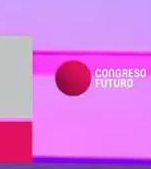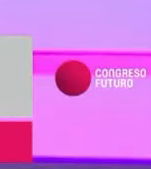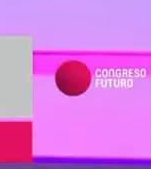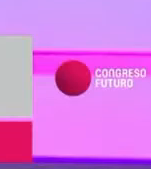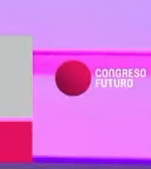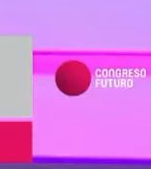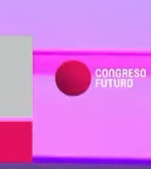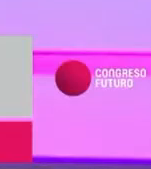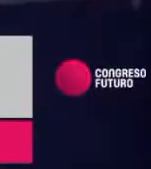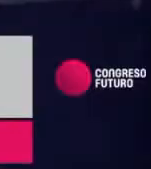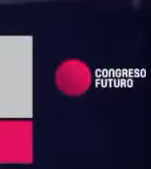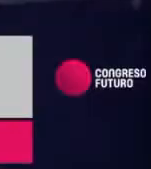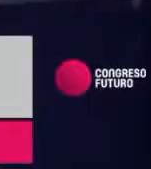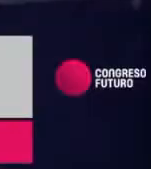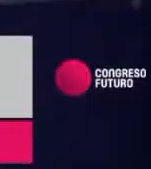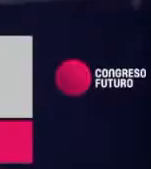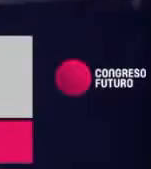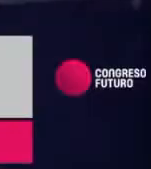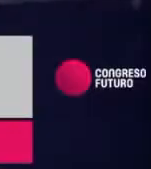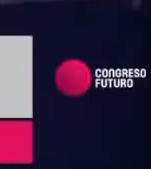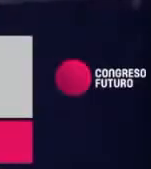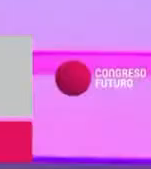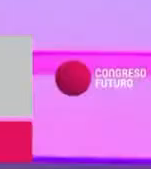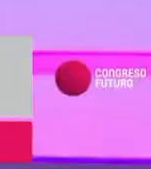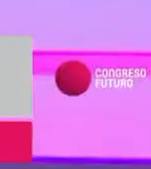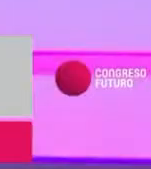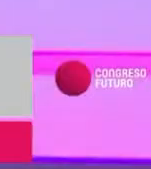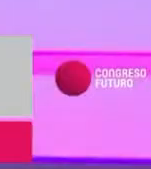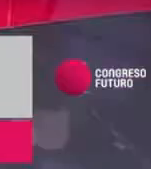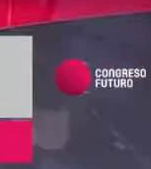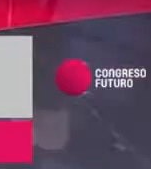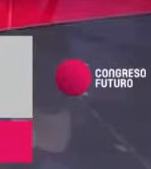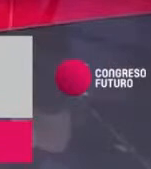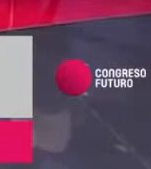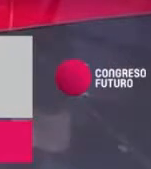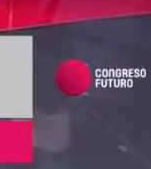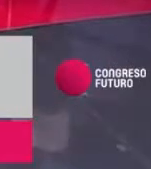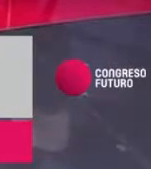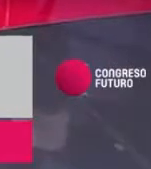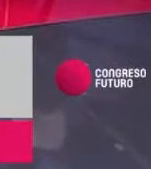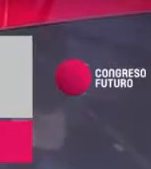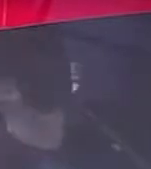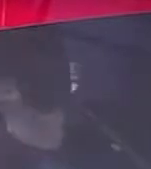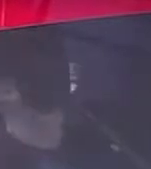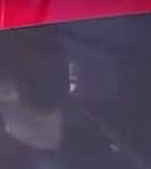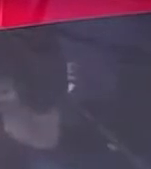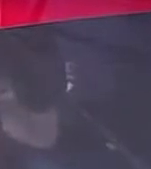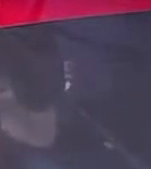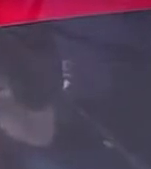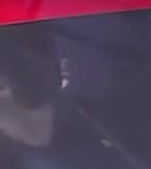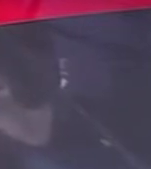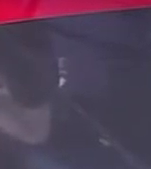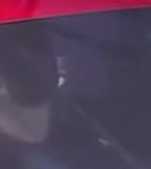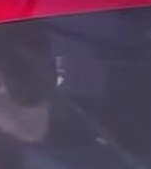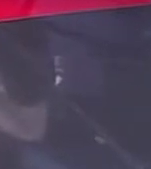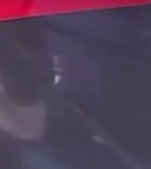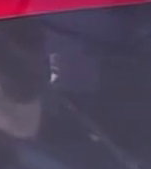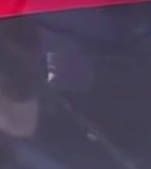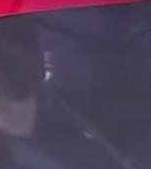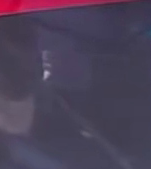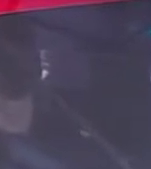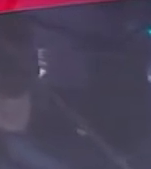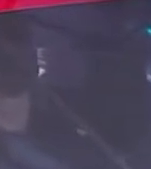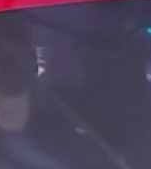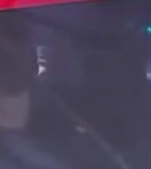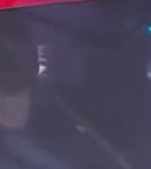nuestra entrevista debiera haberse interesado, sea hombre o sea mujer, en encontrar esta quinta jornada de Congreso Futuro? Porque se